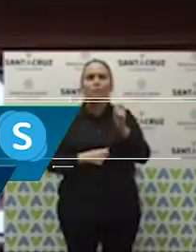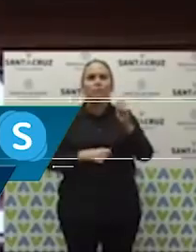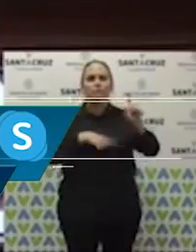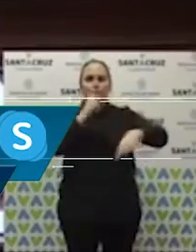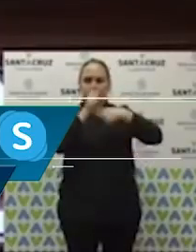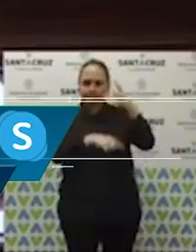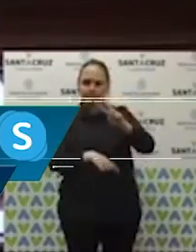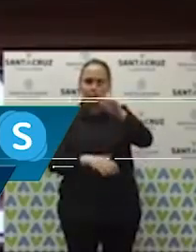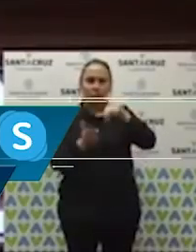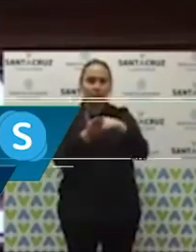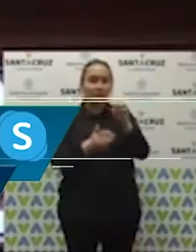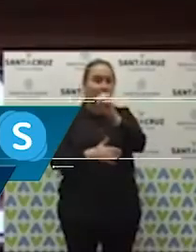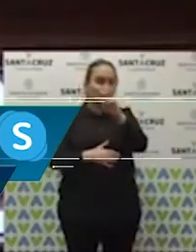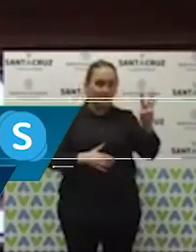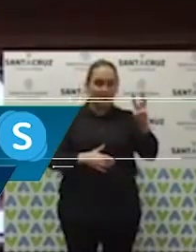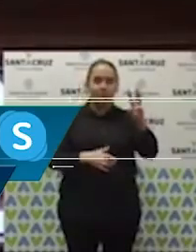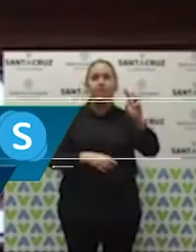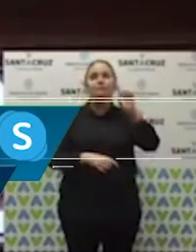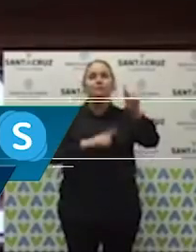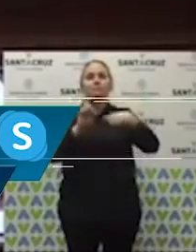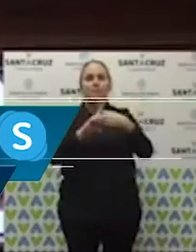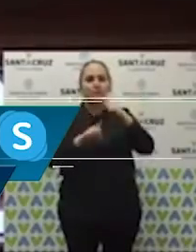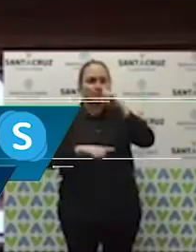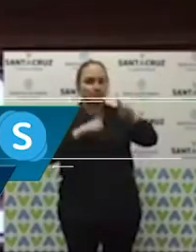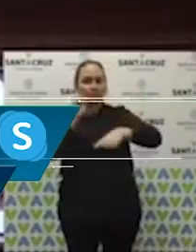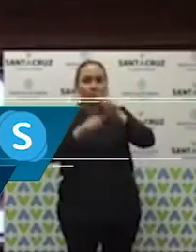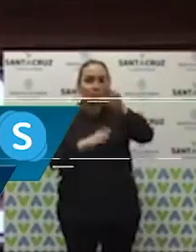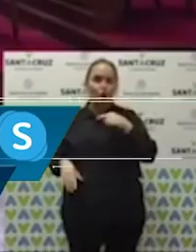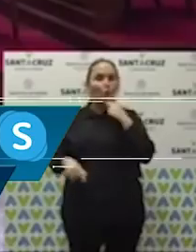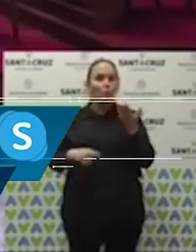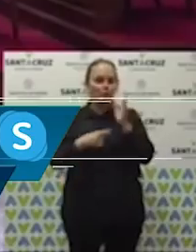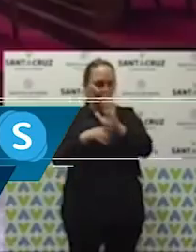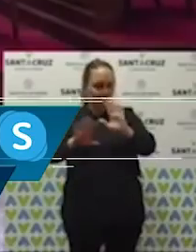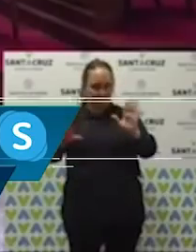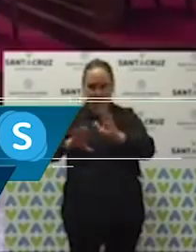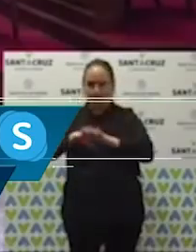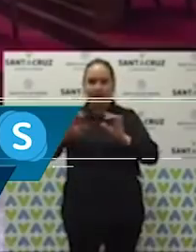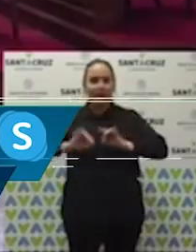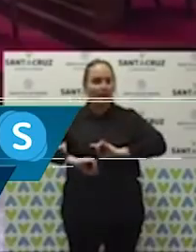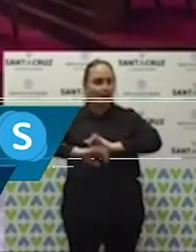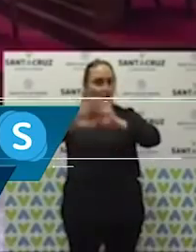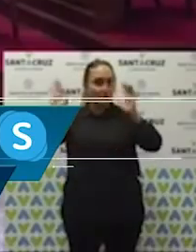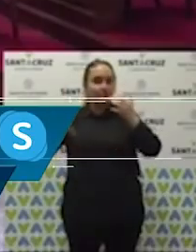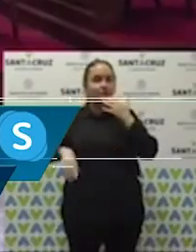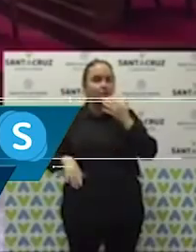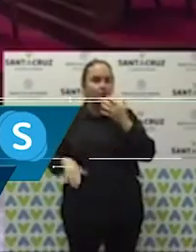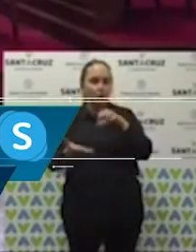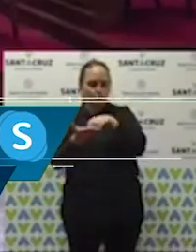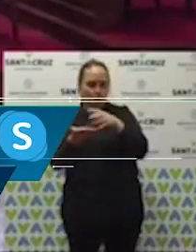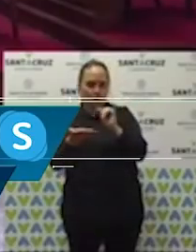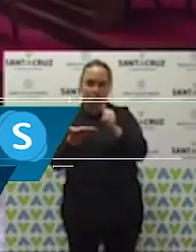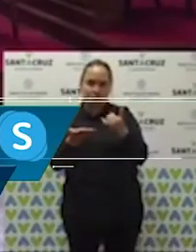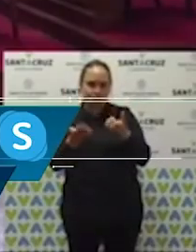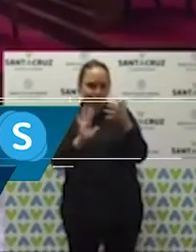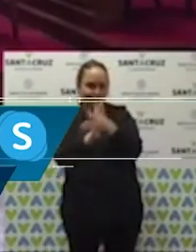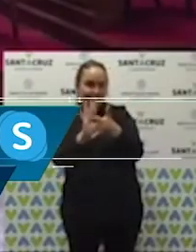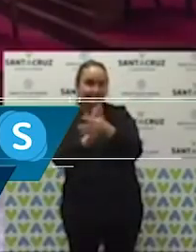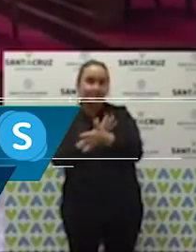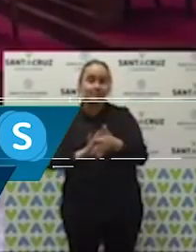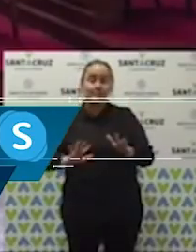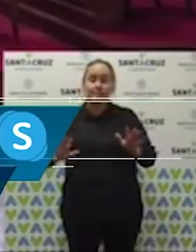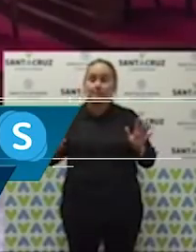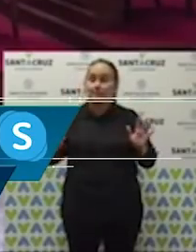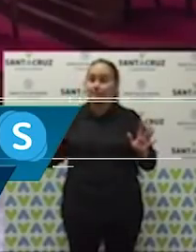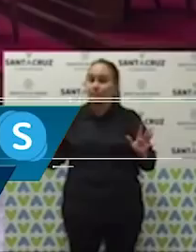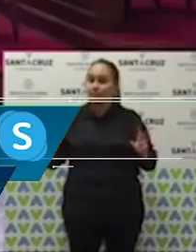el representante nacional de Ciudadanos que habló de la moción de censura no fue Inés Arrimadas, ni un hombre peso, un peso importante de Ciudadanos. Fue un tal